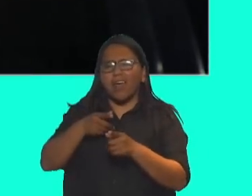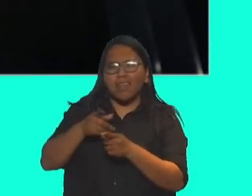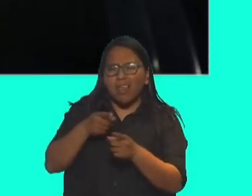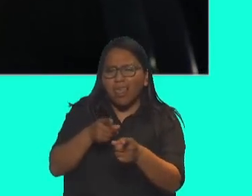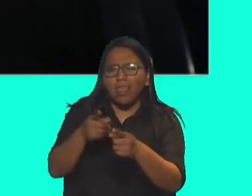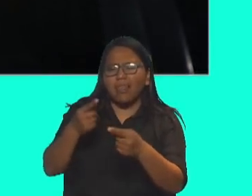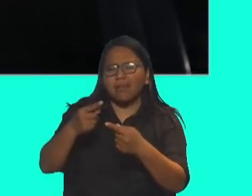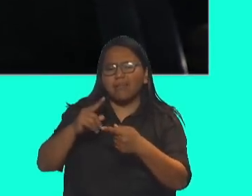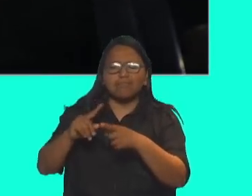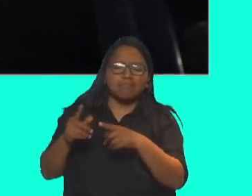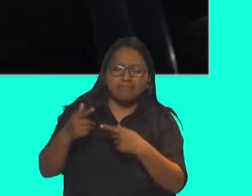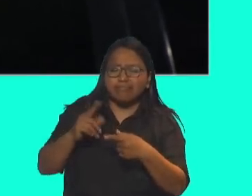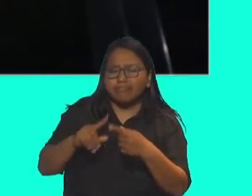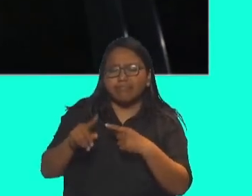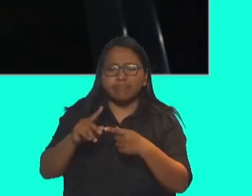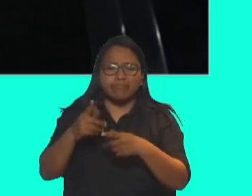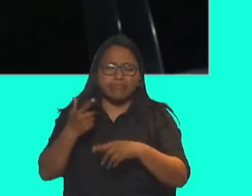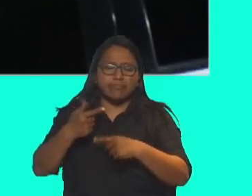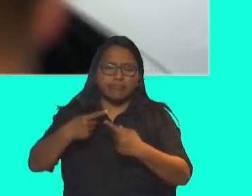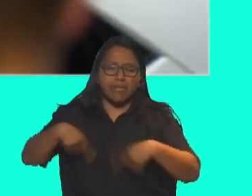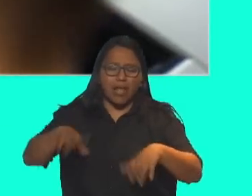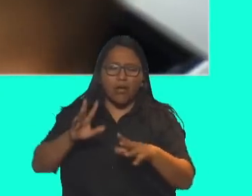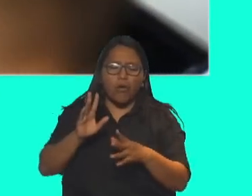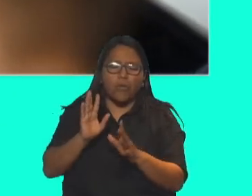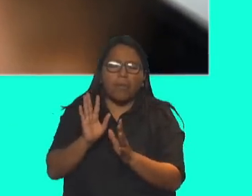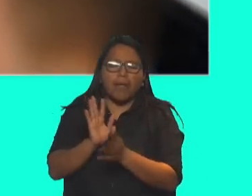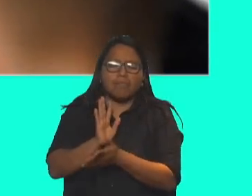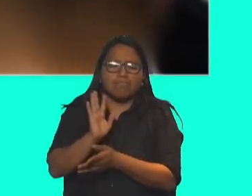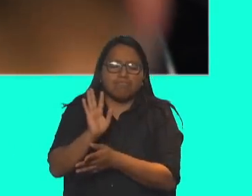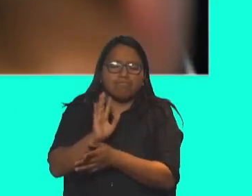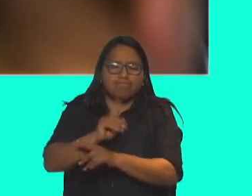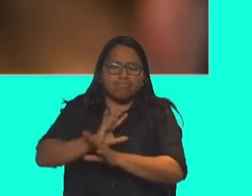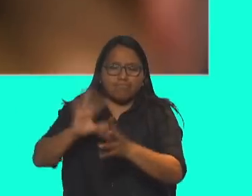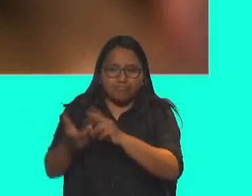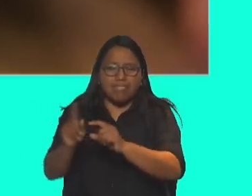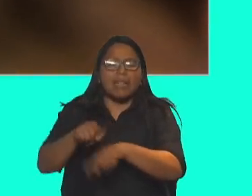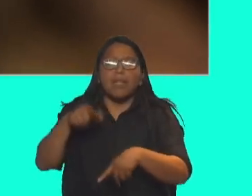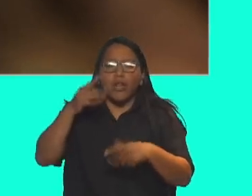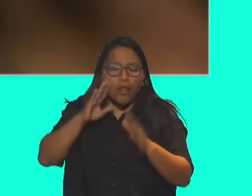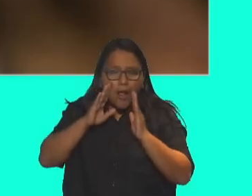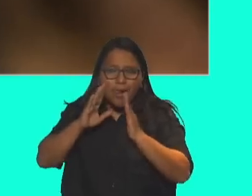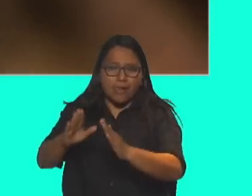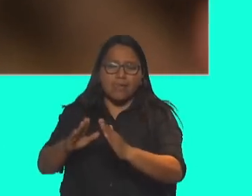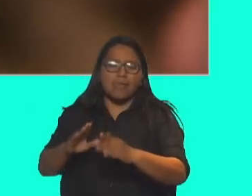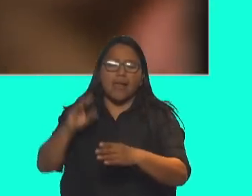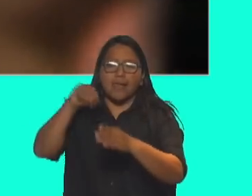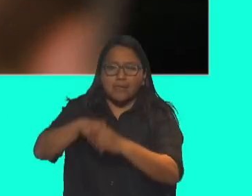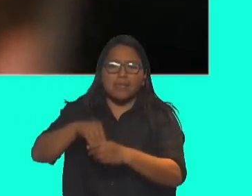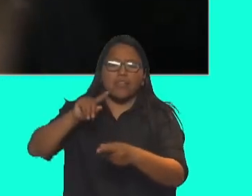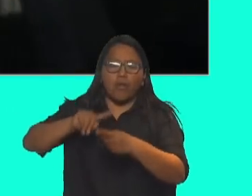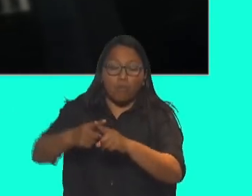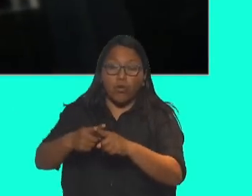los intentos de proscripción y de inhabilitación está claro que la centralidad de christina en el sistema político argentino